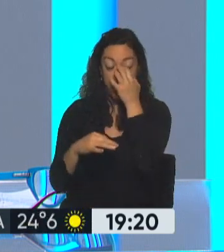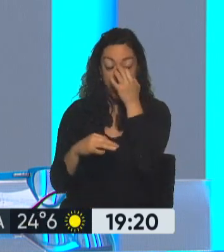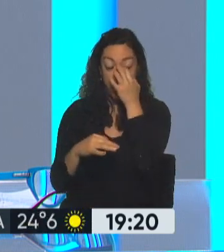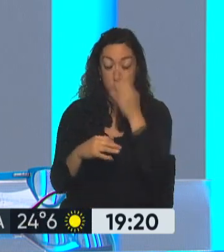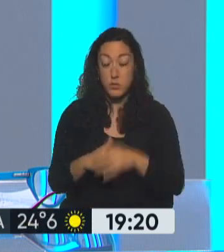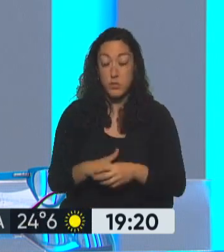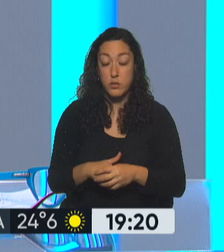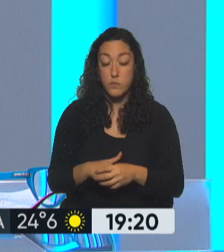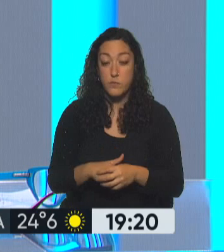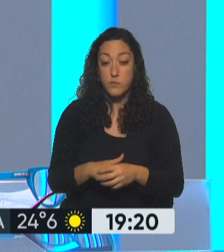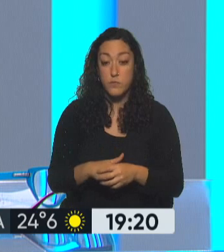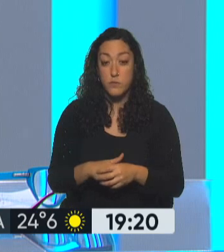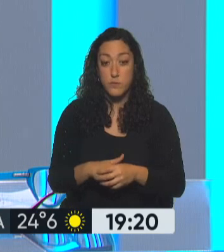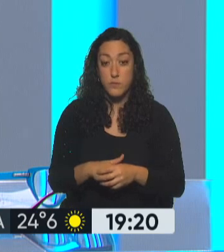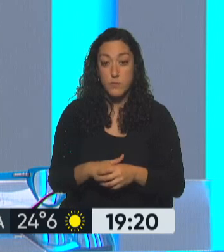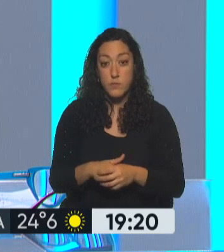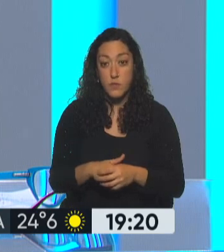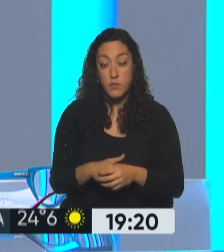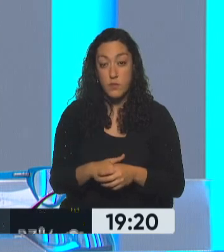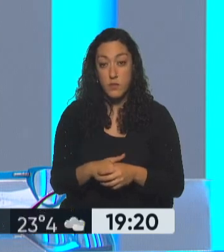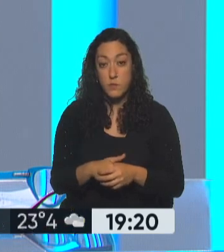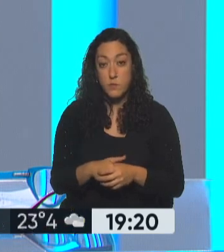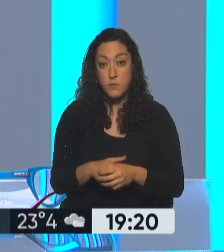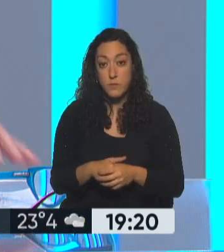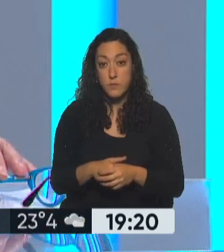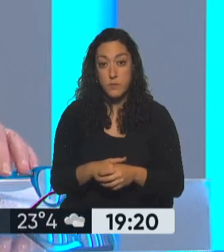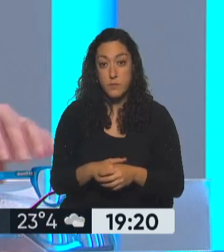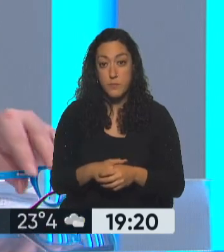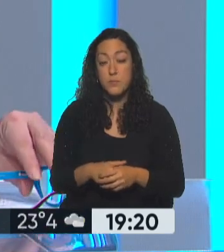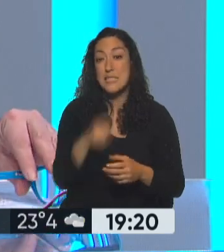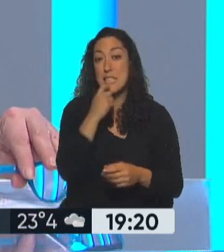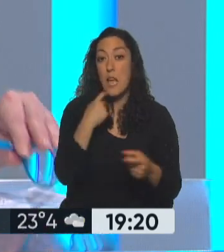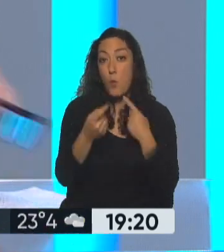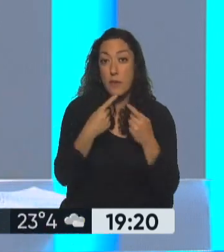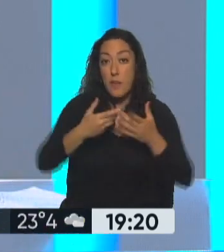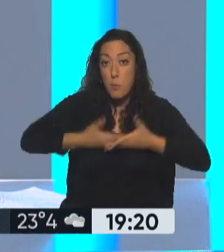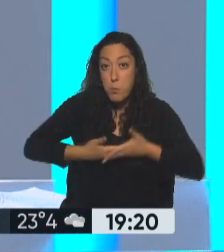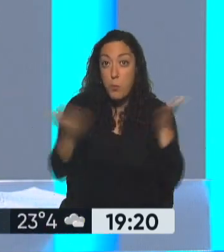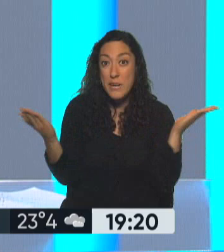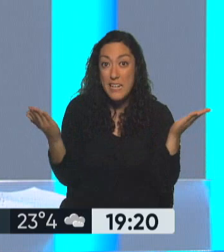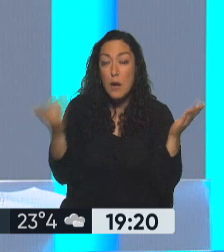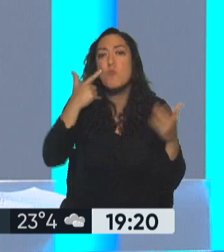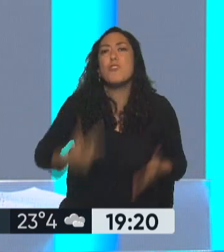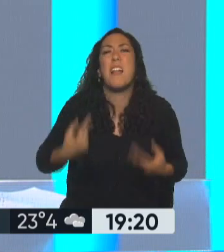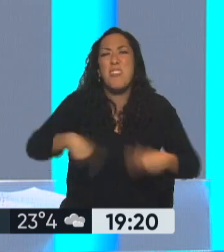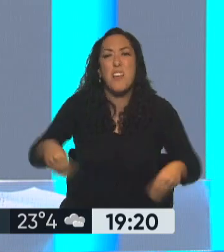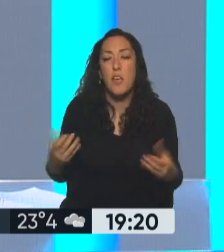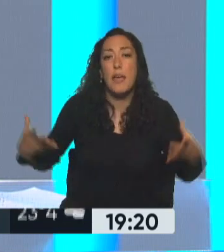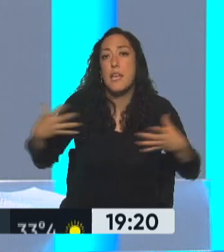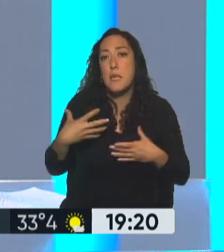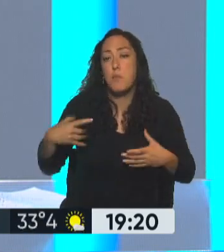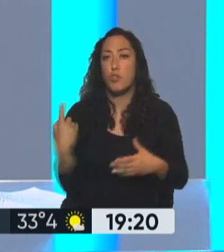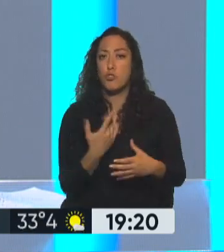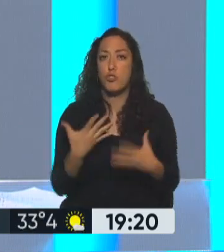que se debe revelar cuando se publica una encuesta bien el equipo de la defensoría Estuvo